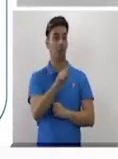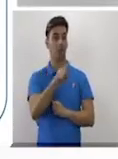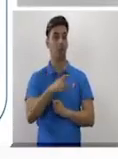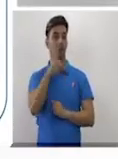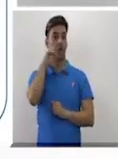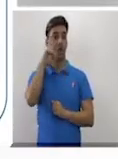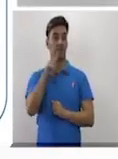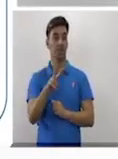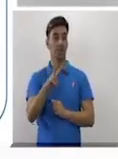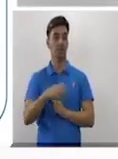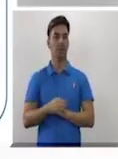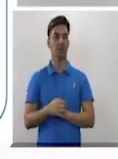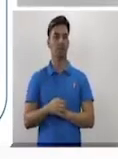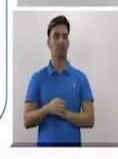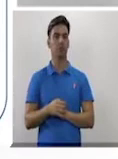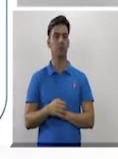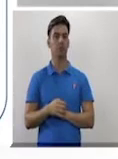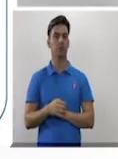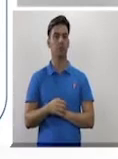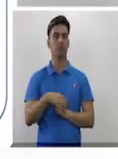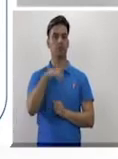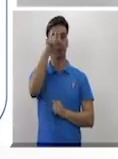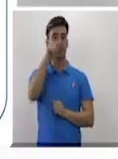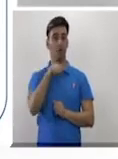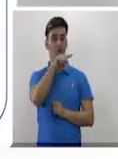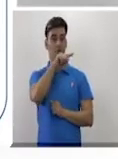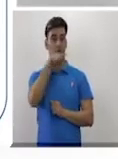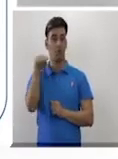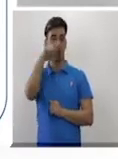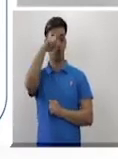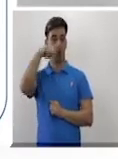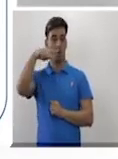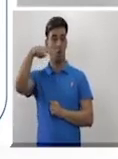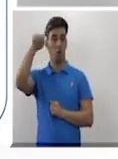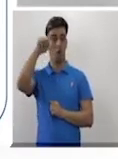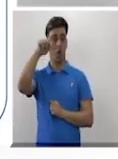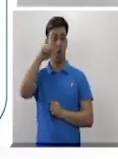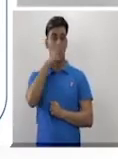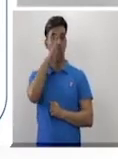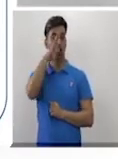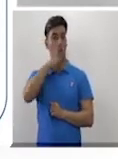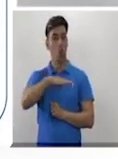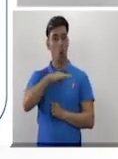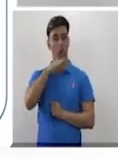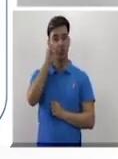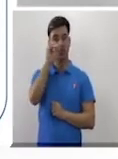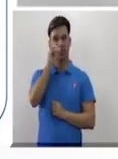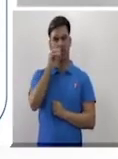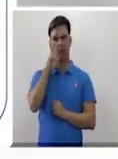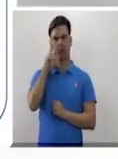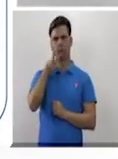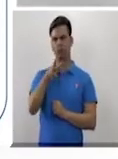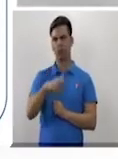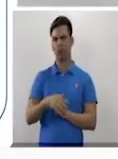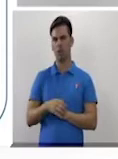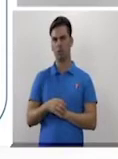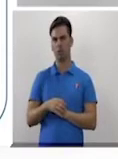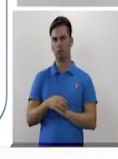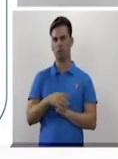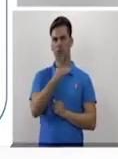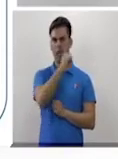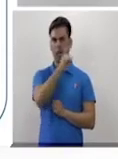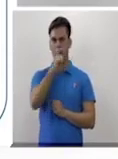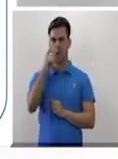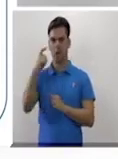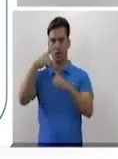0. Observa la representación. Esta función no corta en un punto al eje de las x, a las abscisas. En